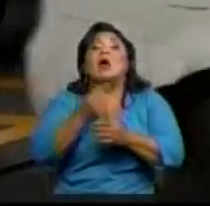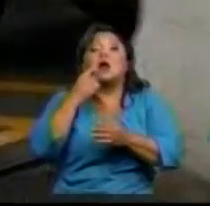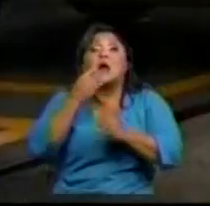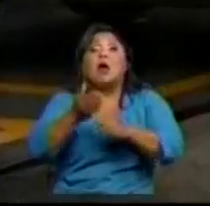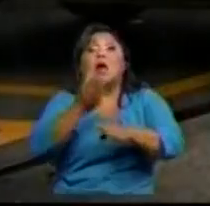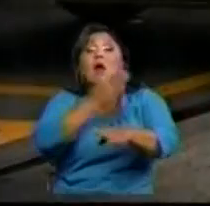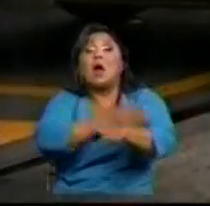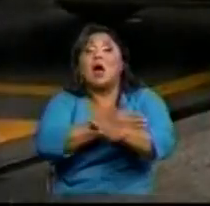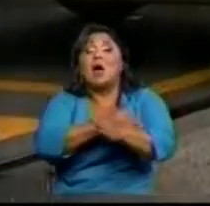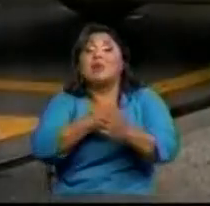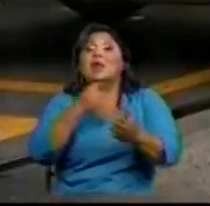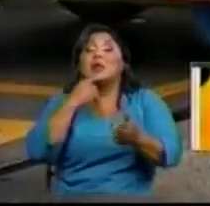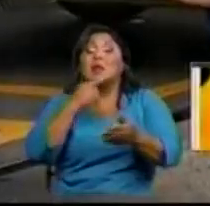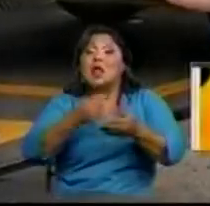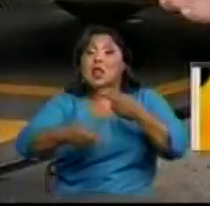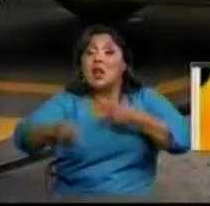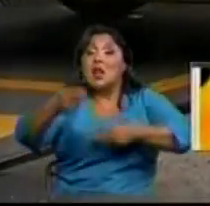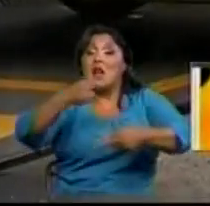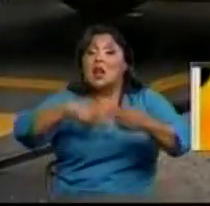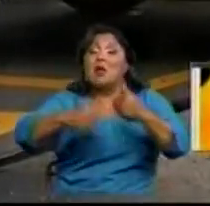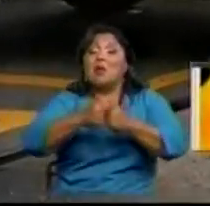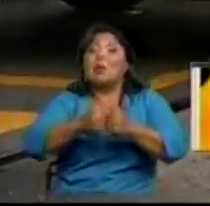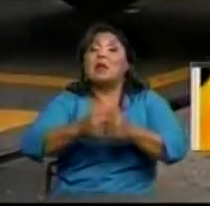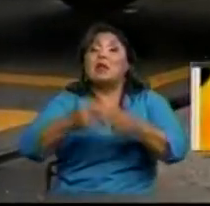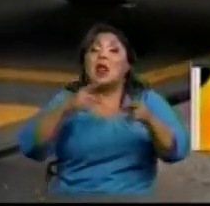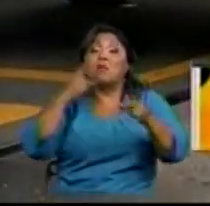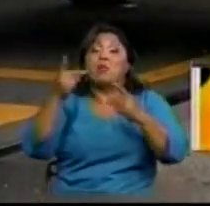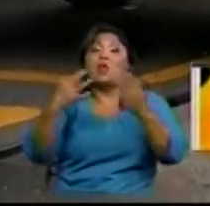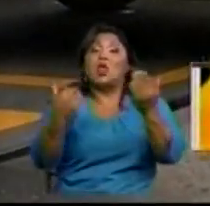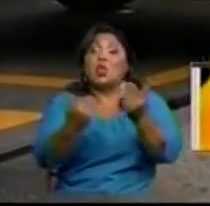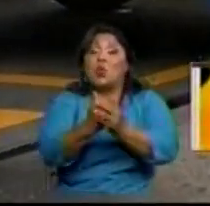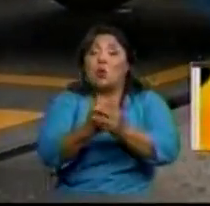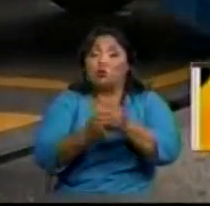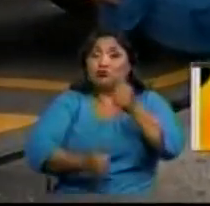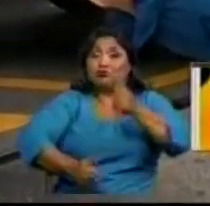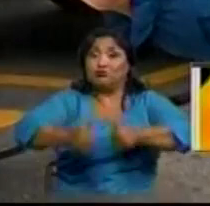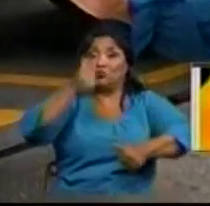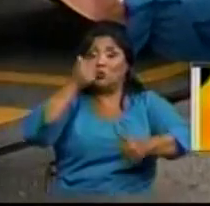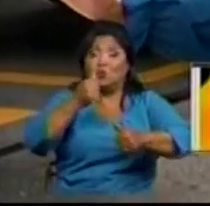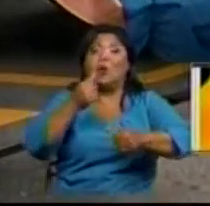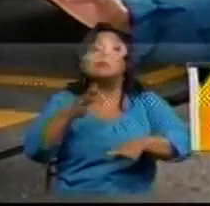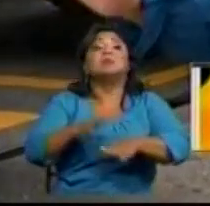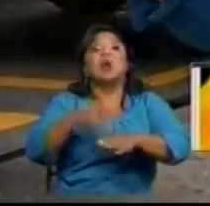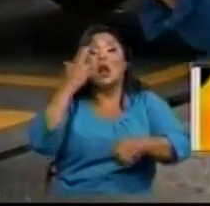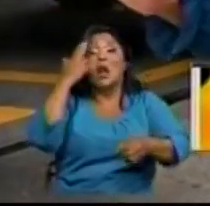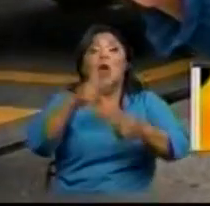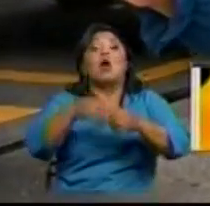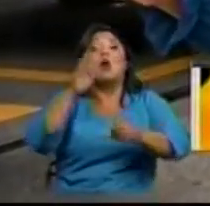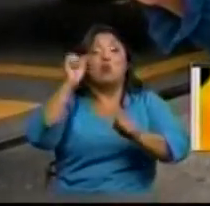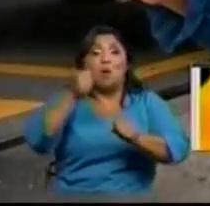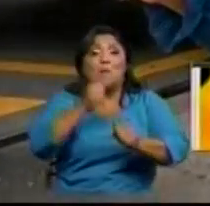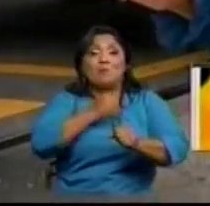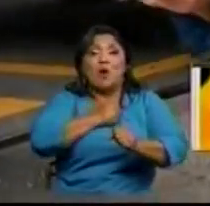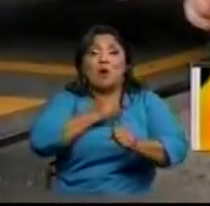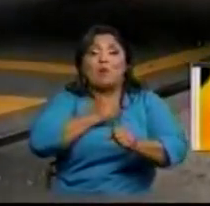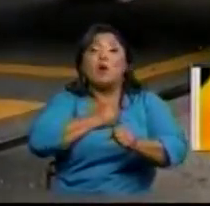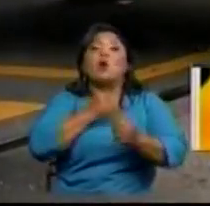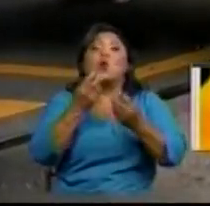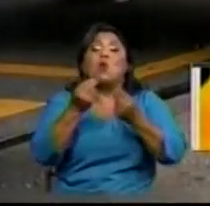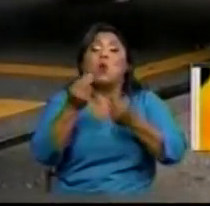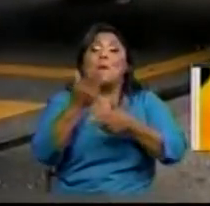fijaba el precio de venta al público el nuevo no con lo cual las estaciones pueden fijar su propio precio de